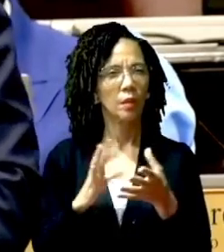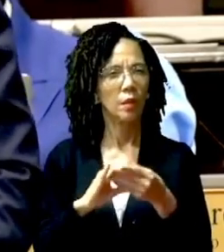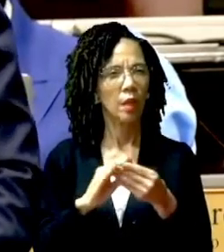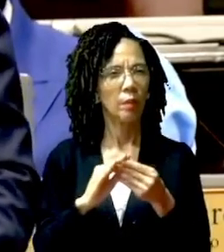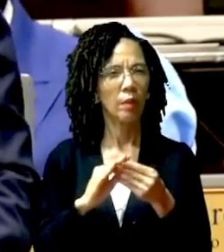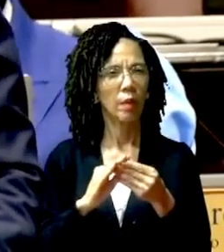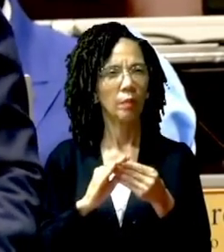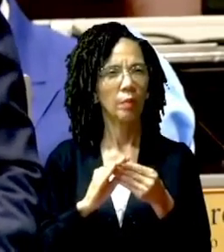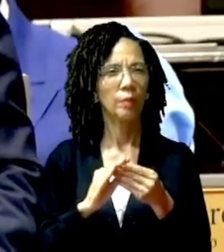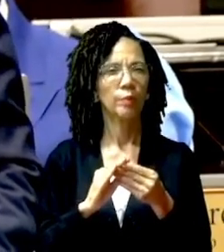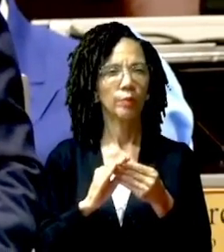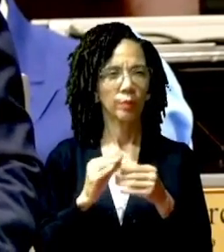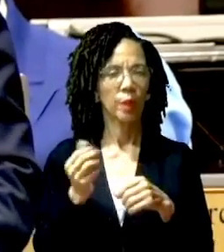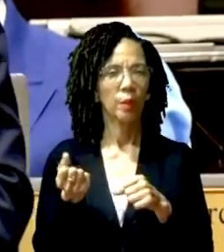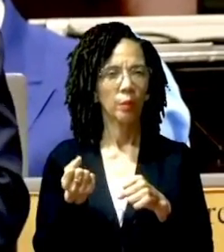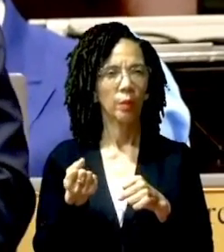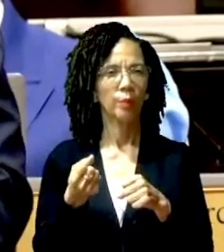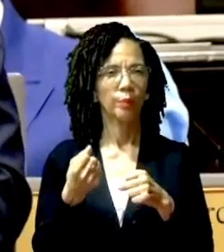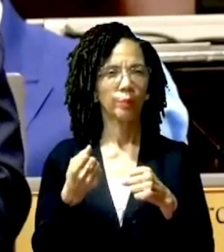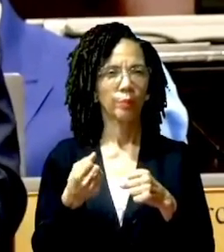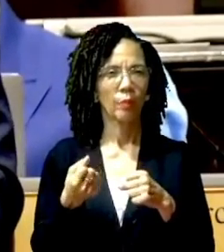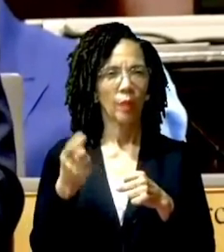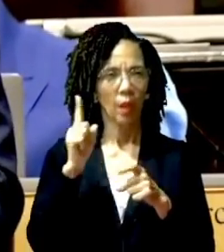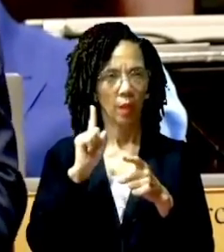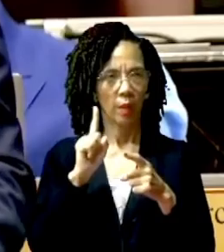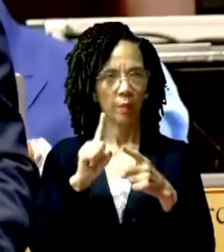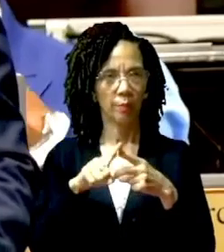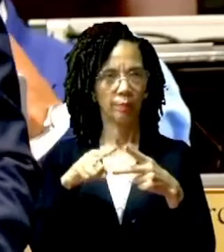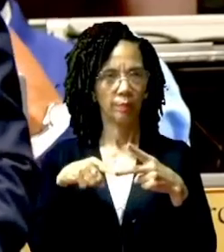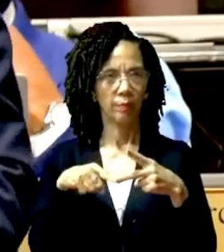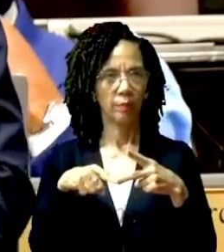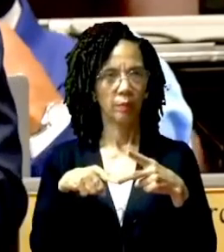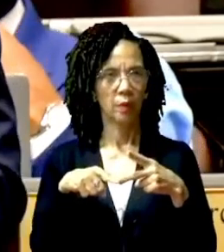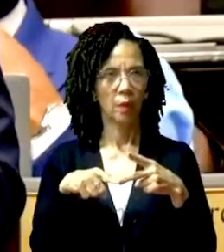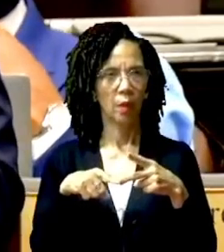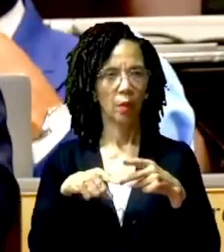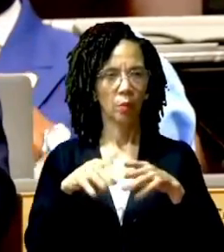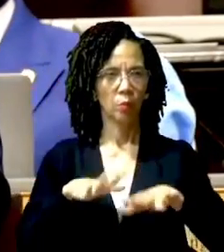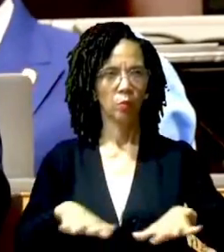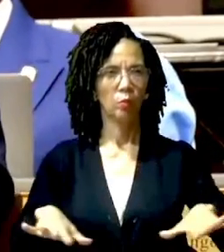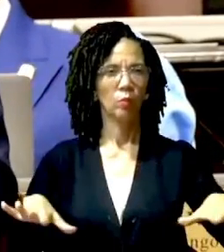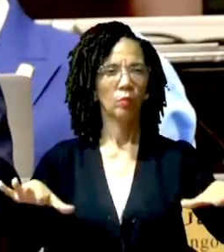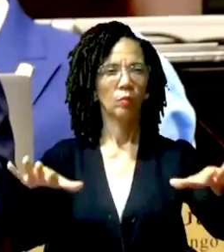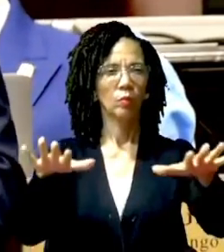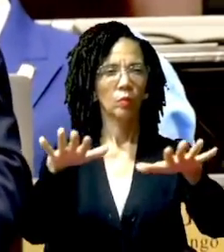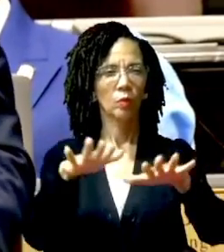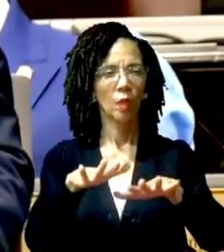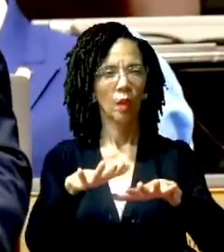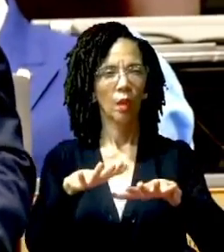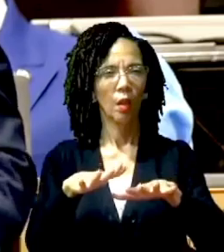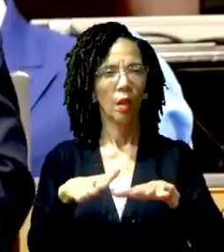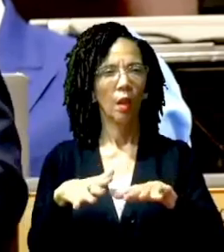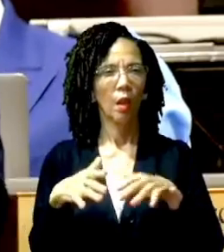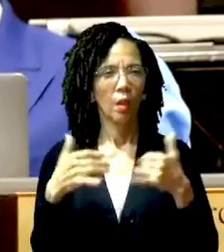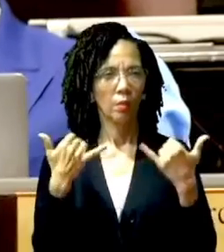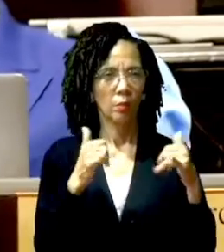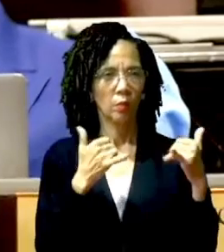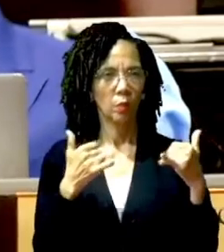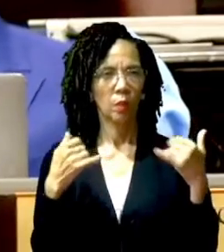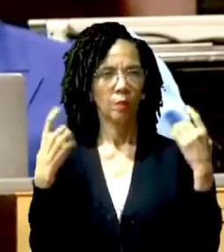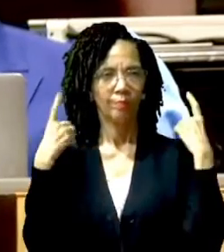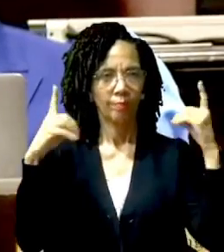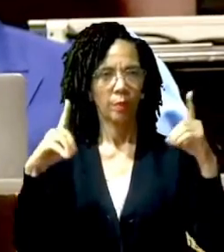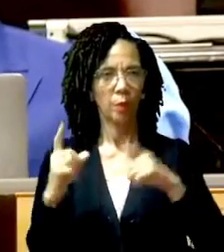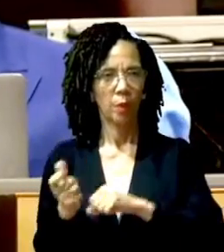Estadio Municipal de Sánchez Ramírez, que tenga unas condiciones inapropiadas, y dado el hecho de